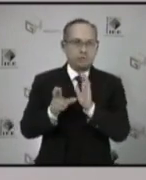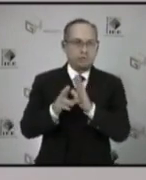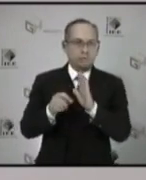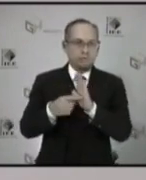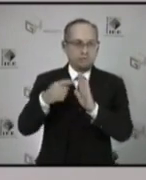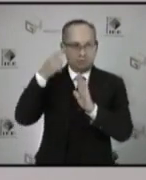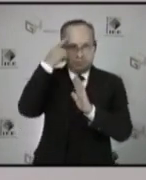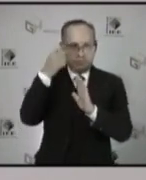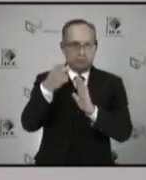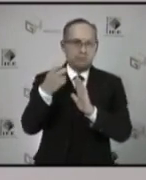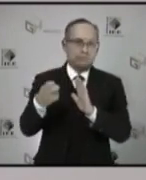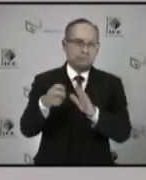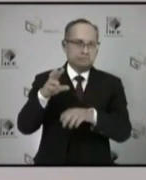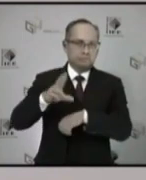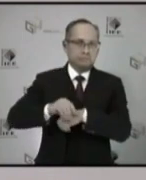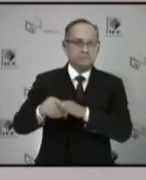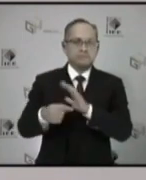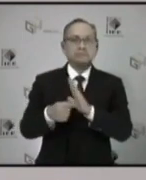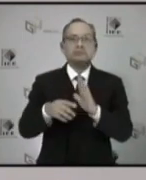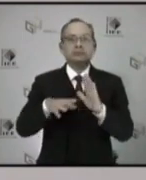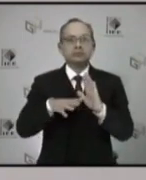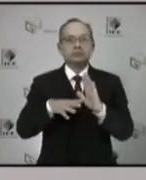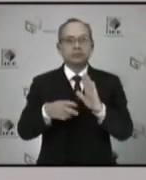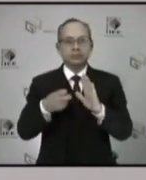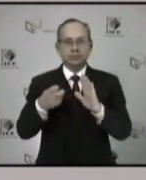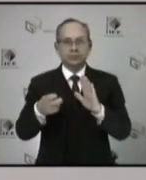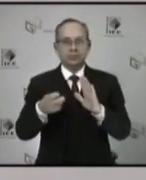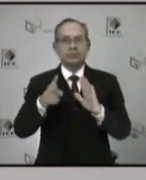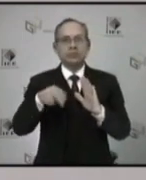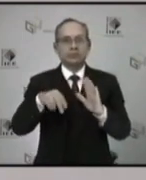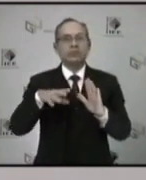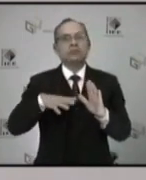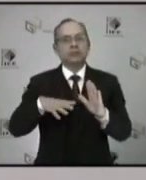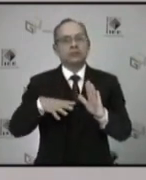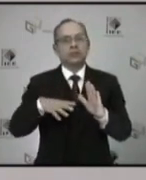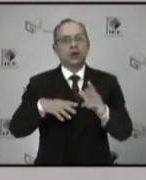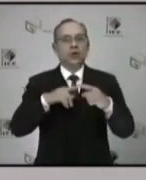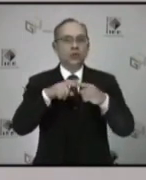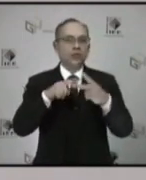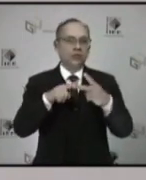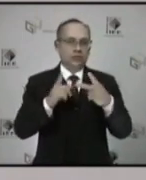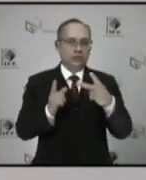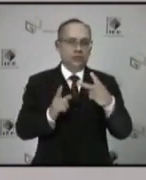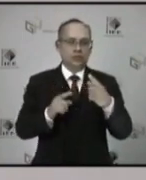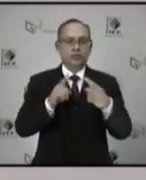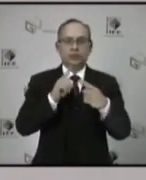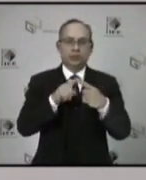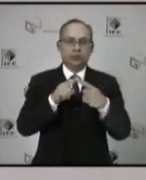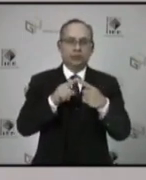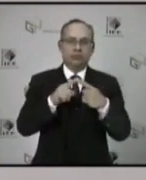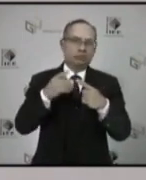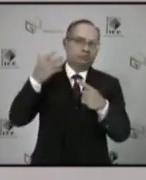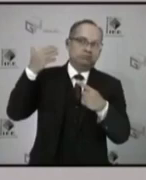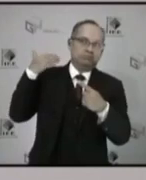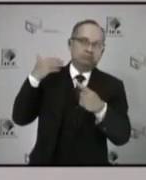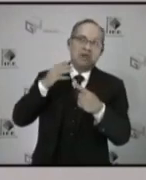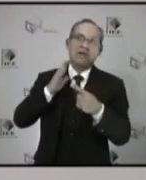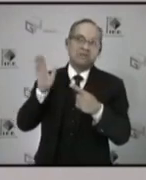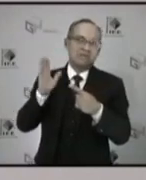combate directo. Y efectivamente, solo hay dos opciones: o el régimen caduco